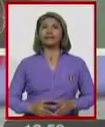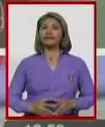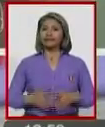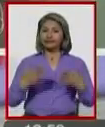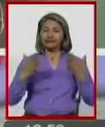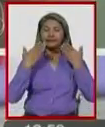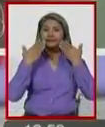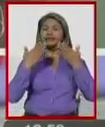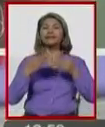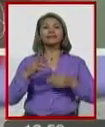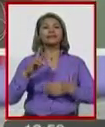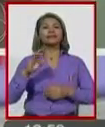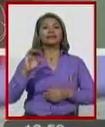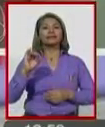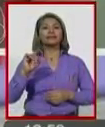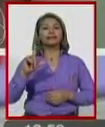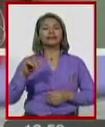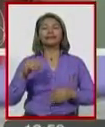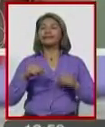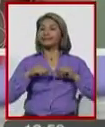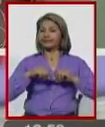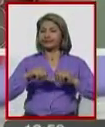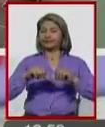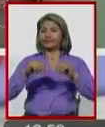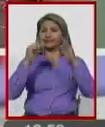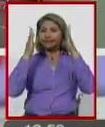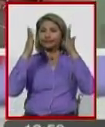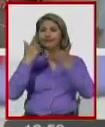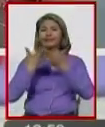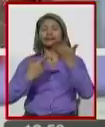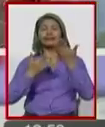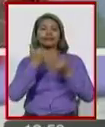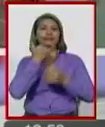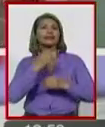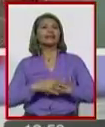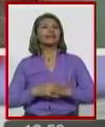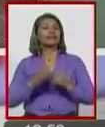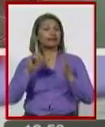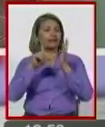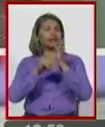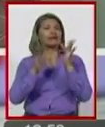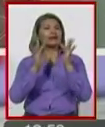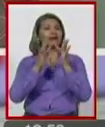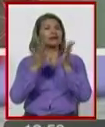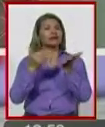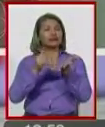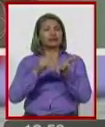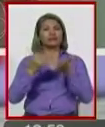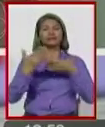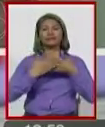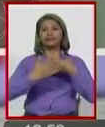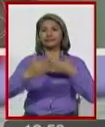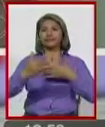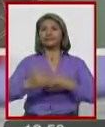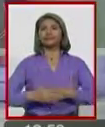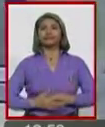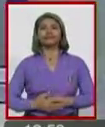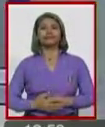Muy bien, muchísimas gracias, Rolly. Sin lugar a dudas, nos mantendremos pendientes de este tema y haremos contacto con usted nuevamente más adelante.